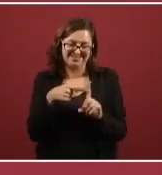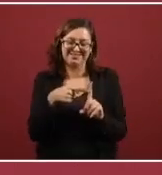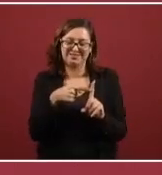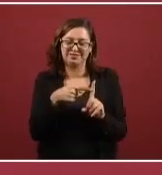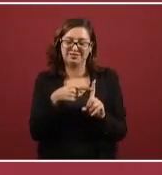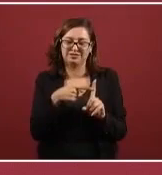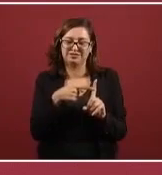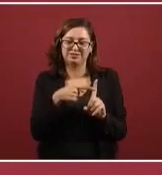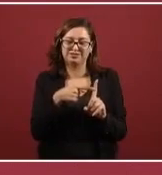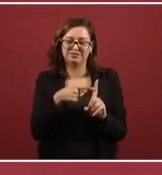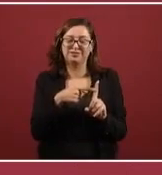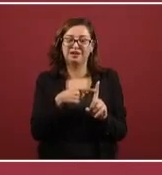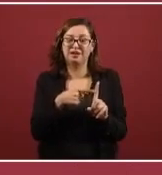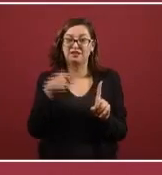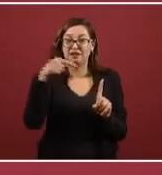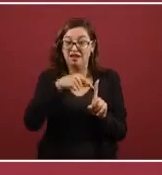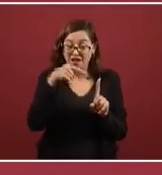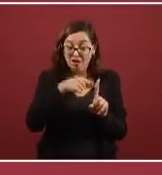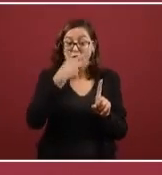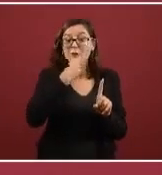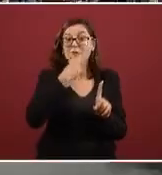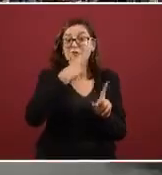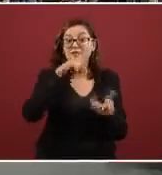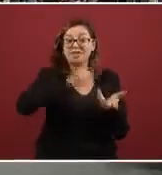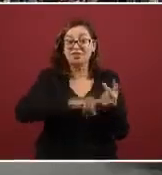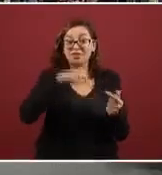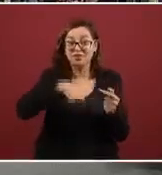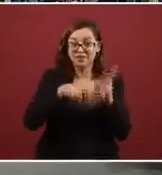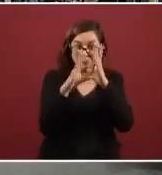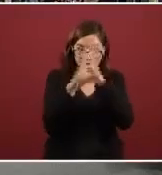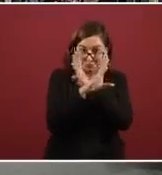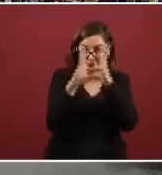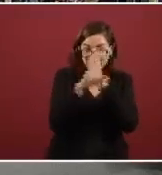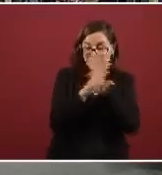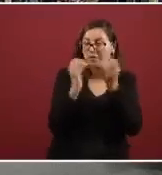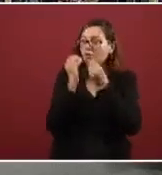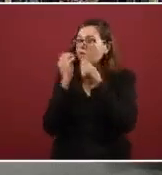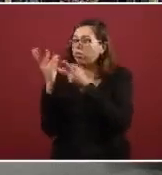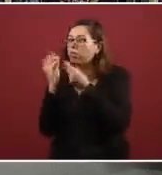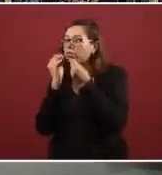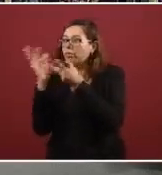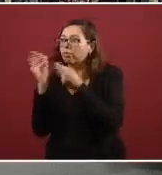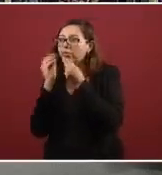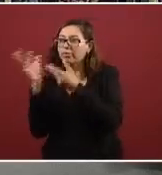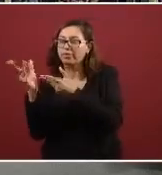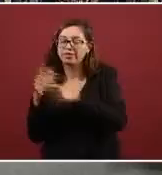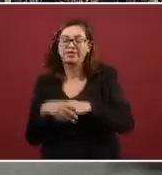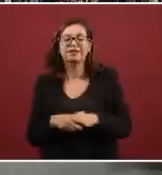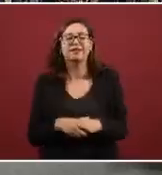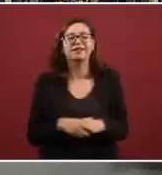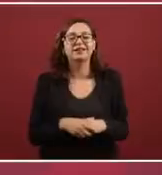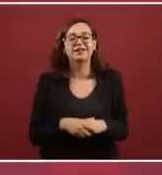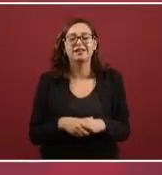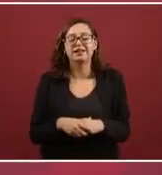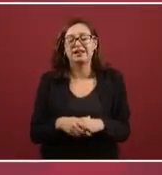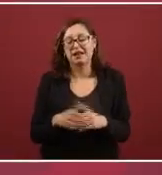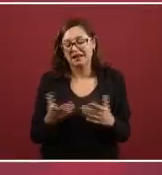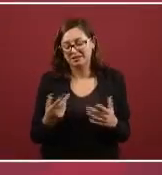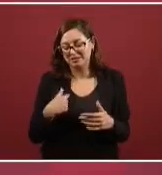el gobernador del palacio. Entonces, cuando una de las rebeliones de